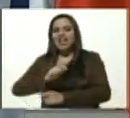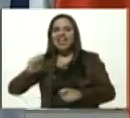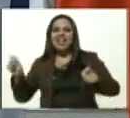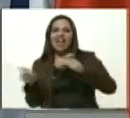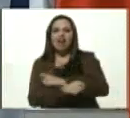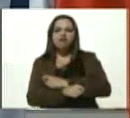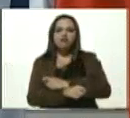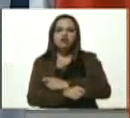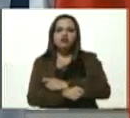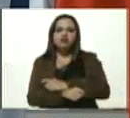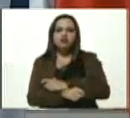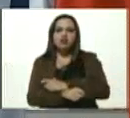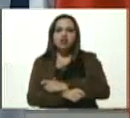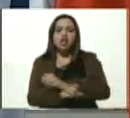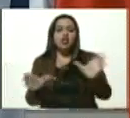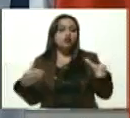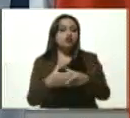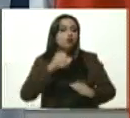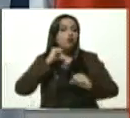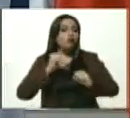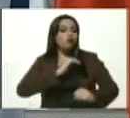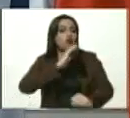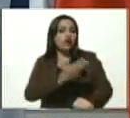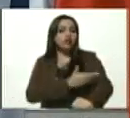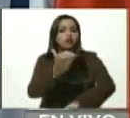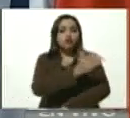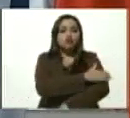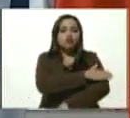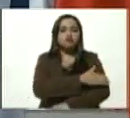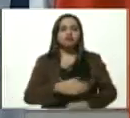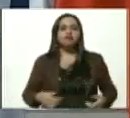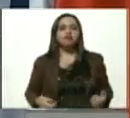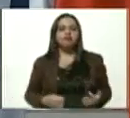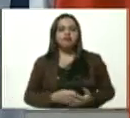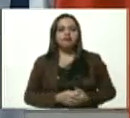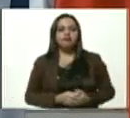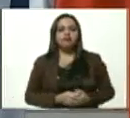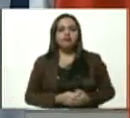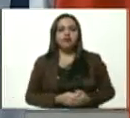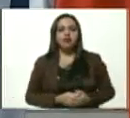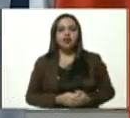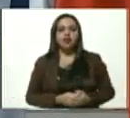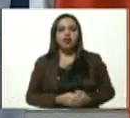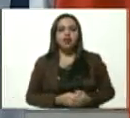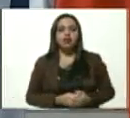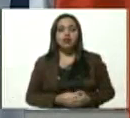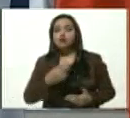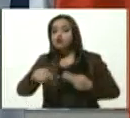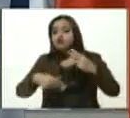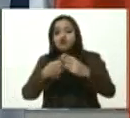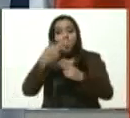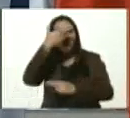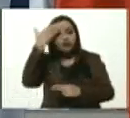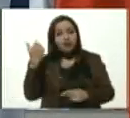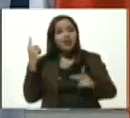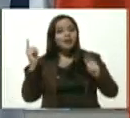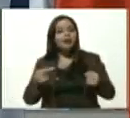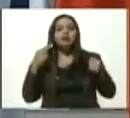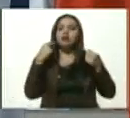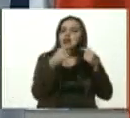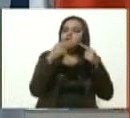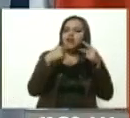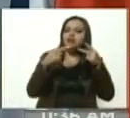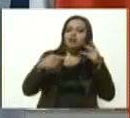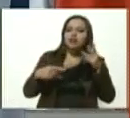referente de ese sector extremista de la oposición. Y en medio de todo ello, no olvidemos, en todo esto que estoy mencionando,